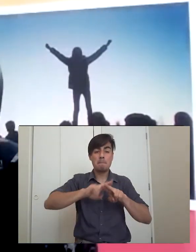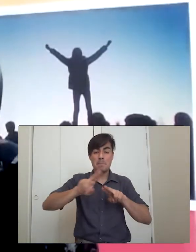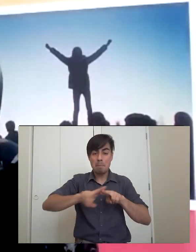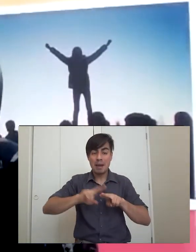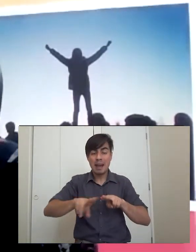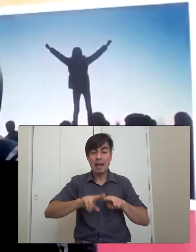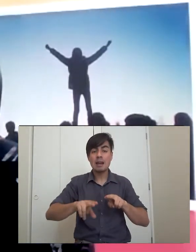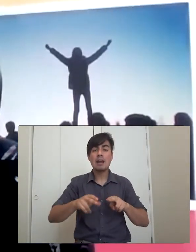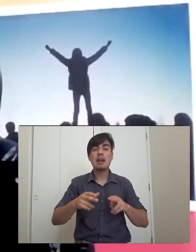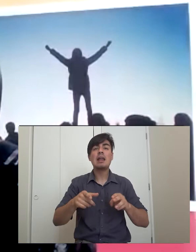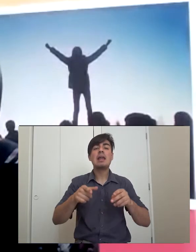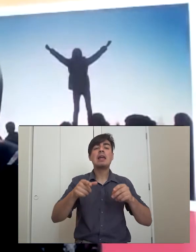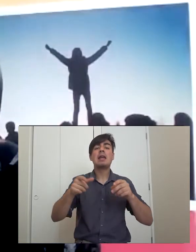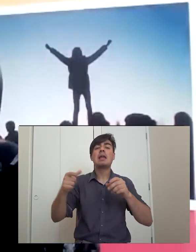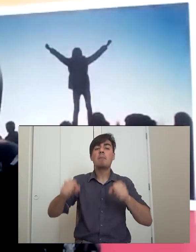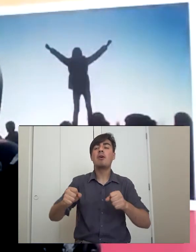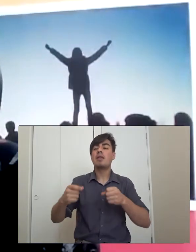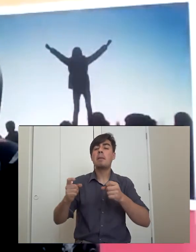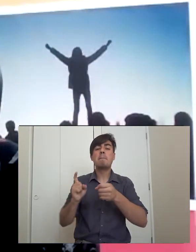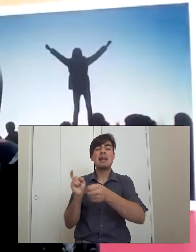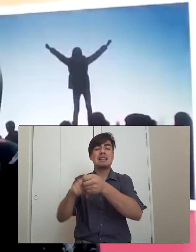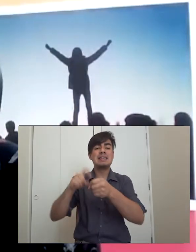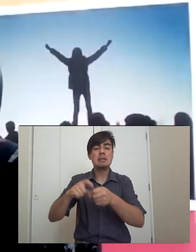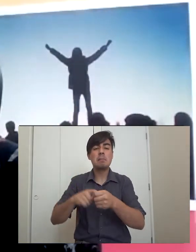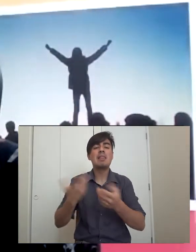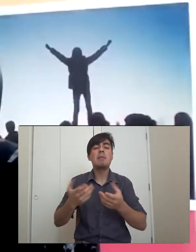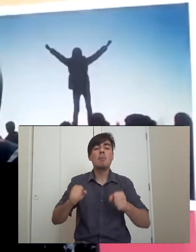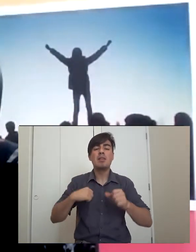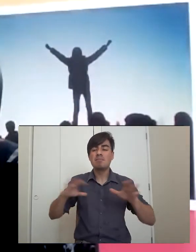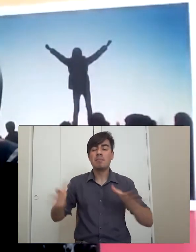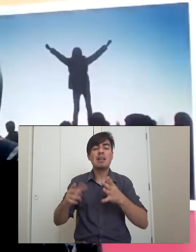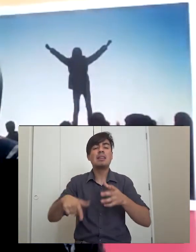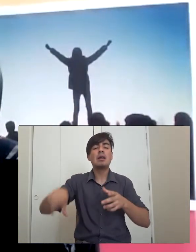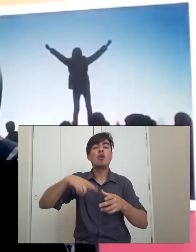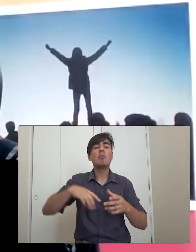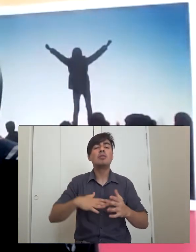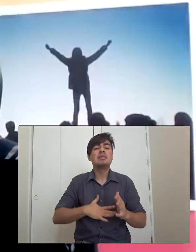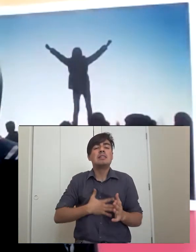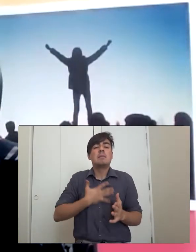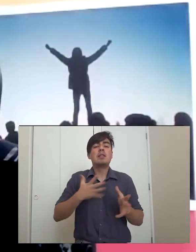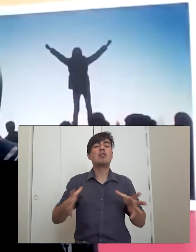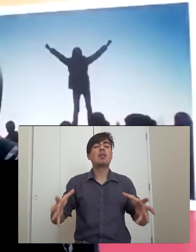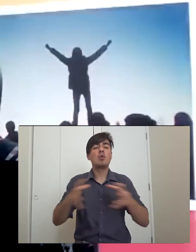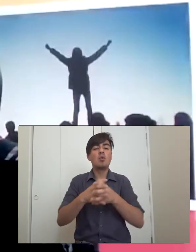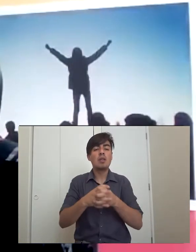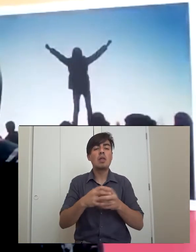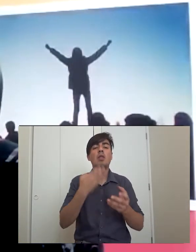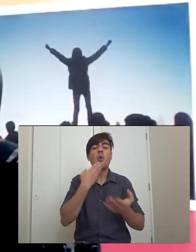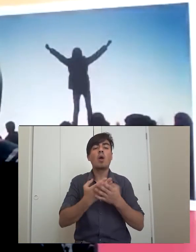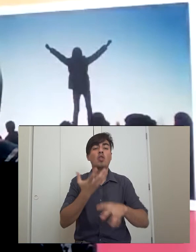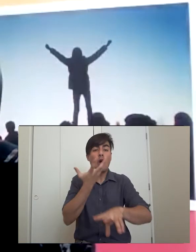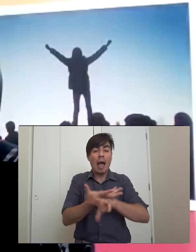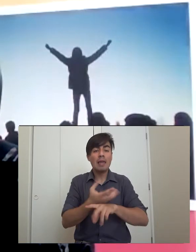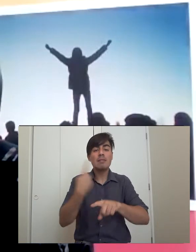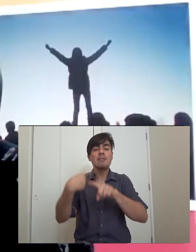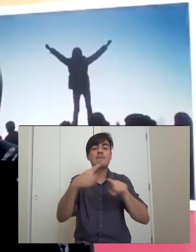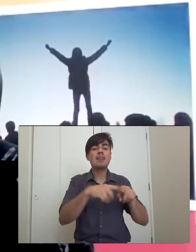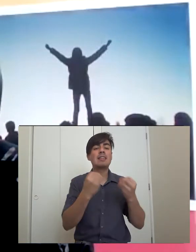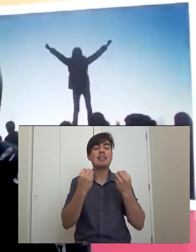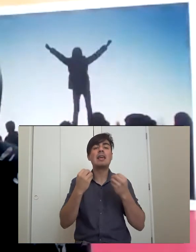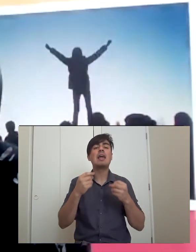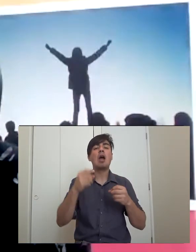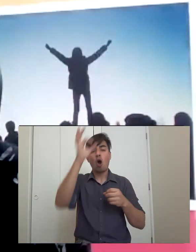podemos nutrir este sentido de comunidad independiente de sus diferencias de opiniones. Y